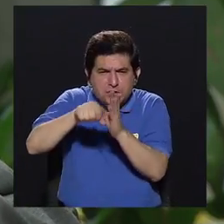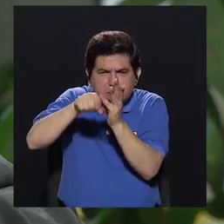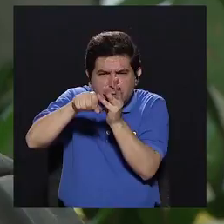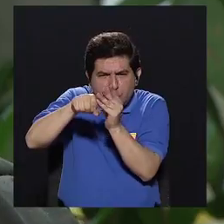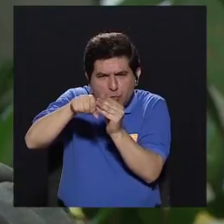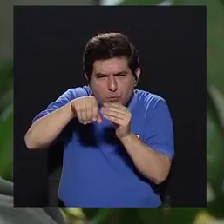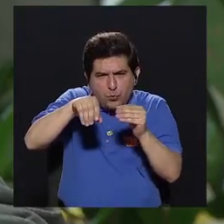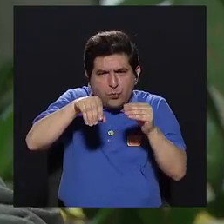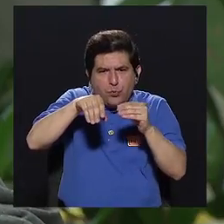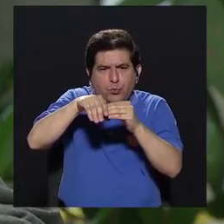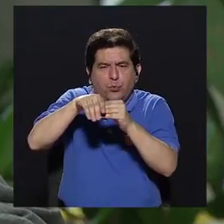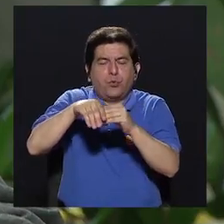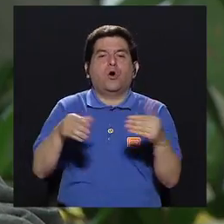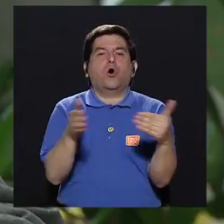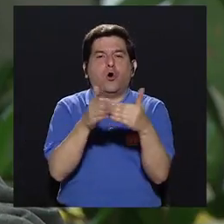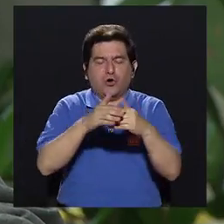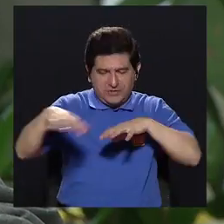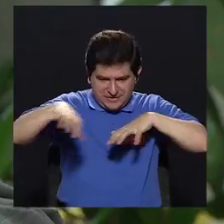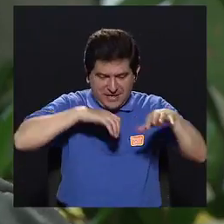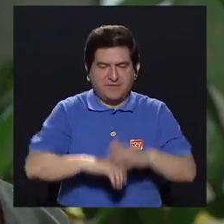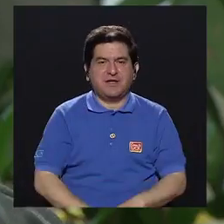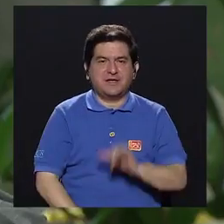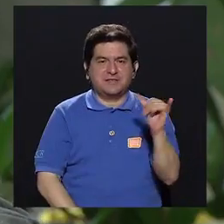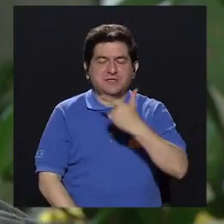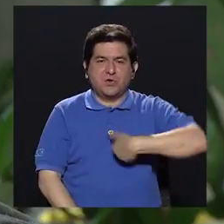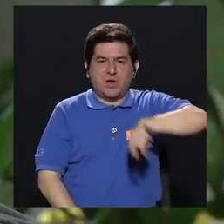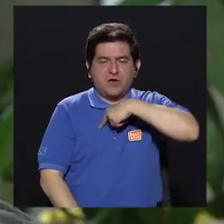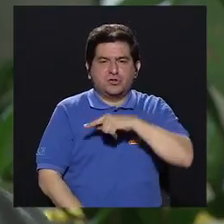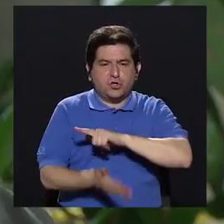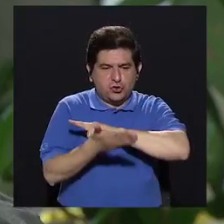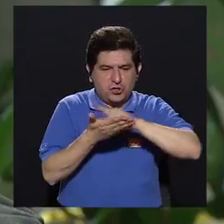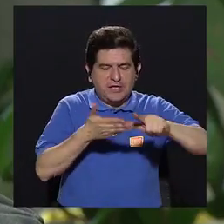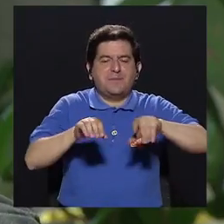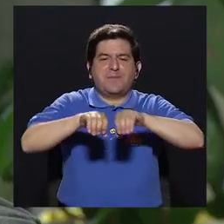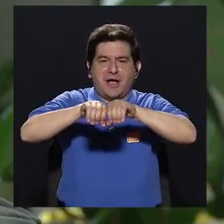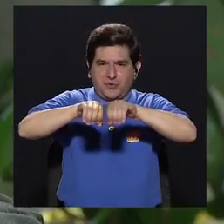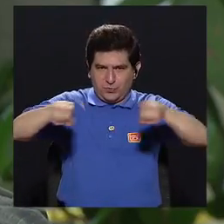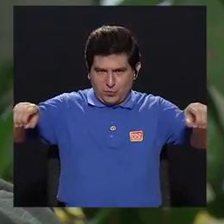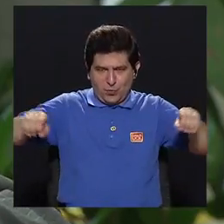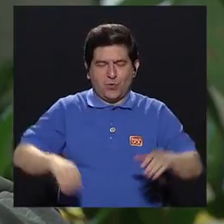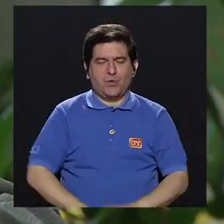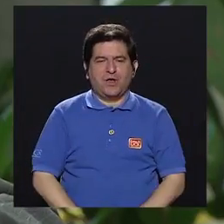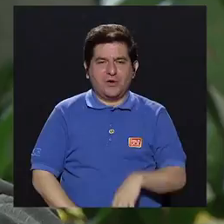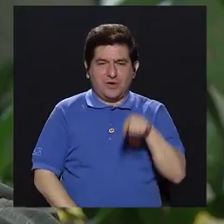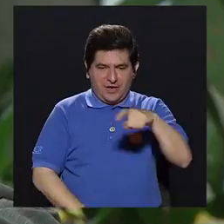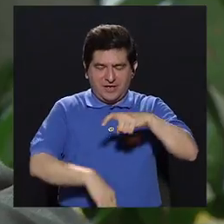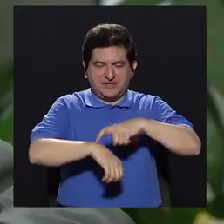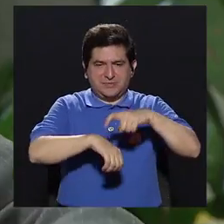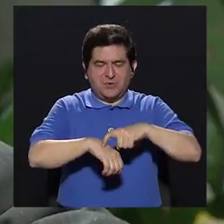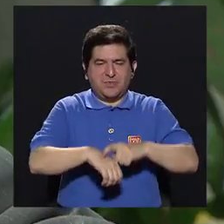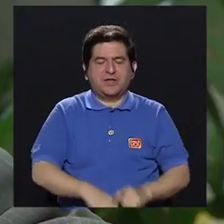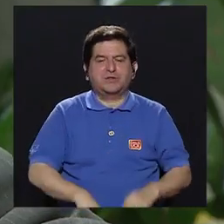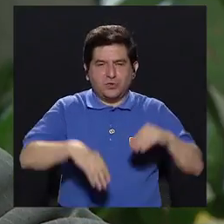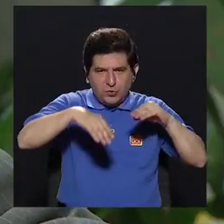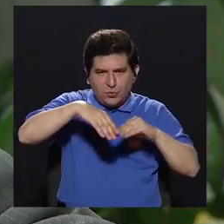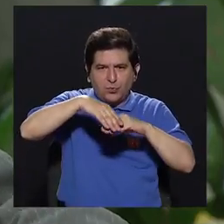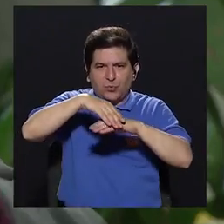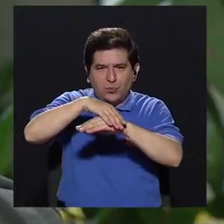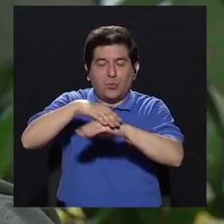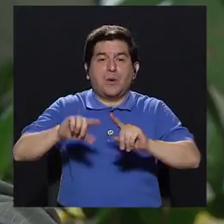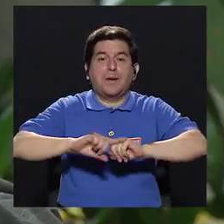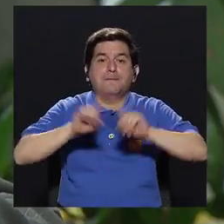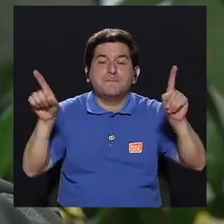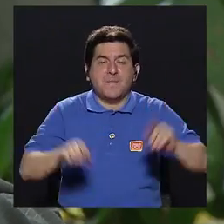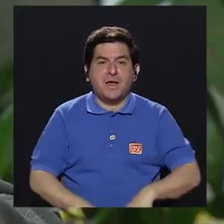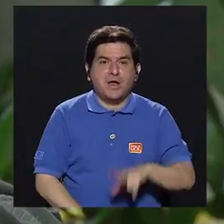torrente sanguíneo vuelva a correr. Como cuando agarramos y le tiramos desaturador a una cañería, ¿verdad? Uh-huh. Empieza a correr. El problema está que